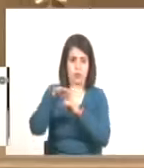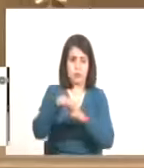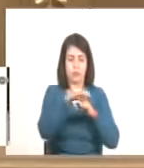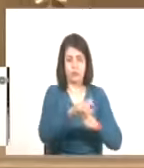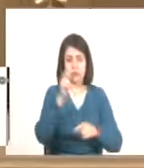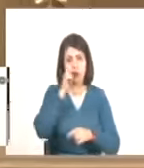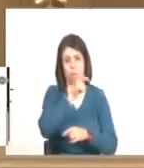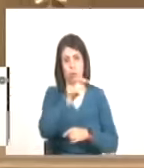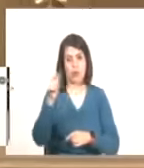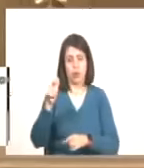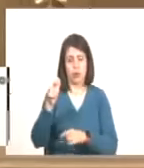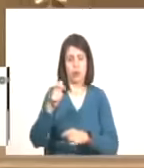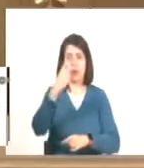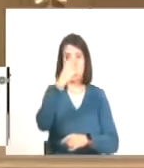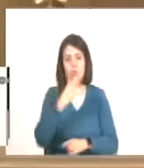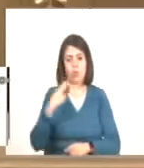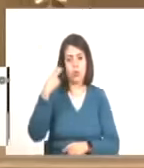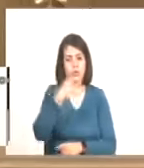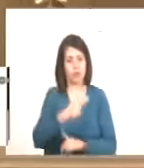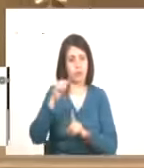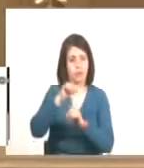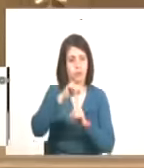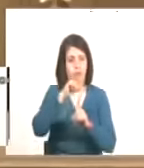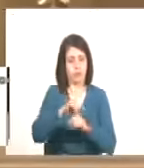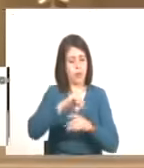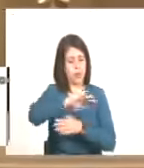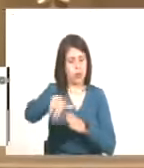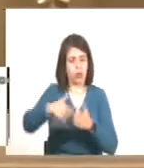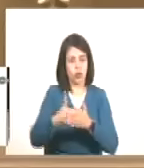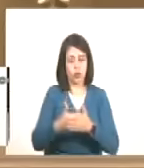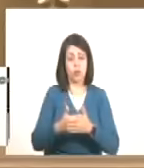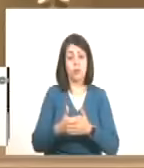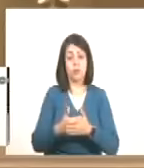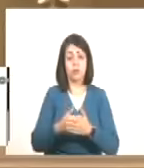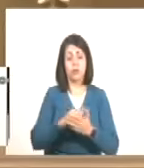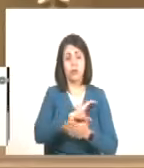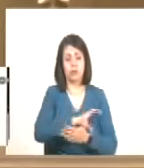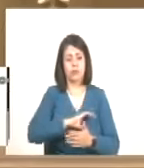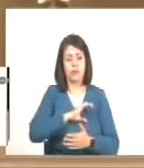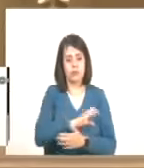pueblos, con el compromiso de luchar incansablemente mediante la promoción